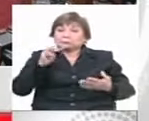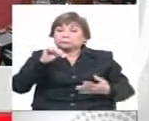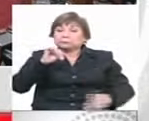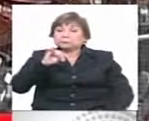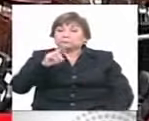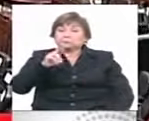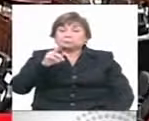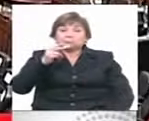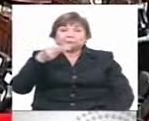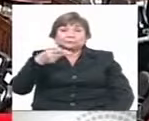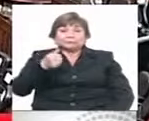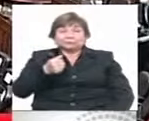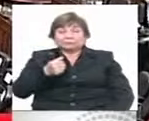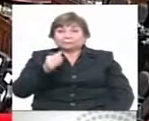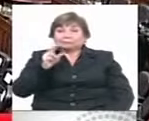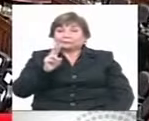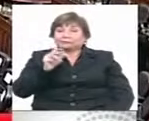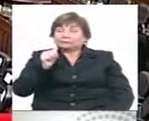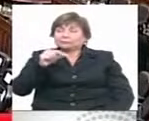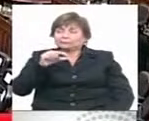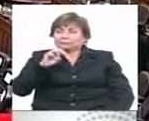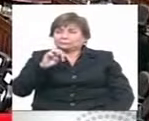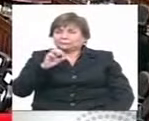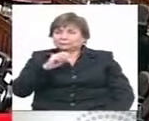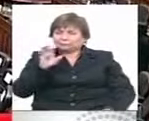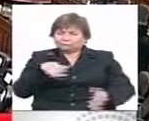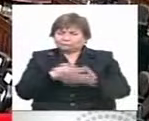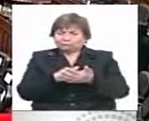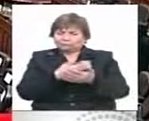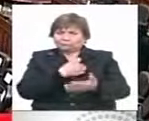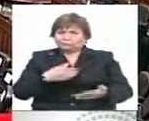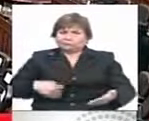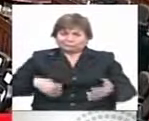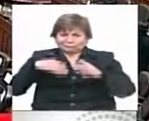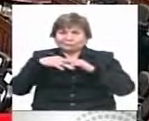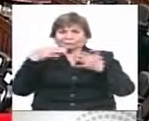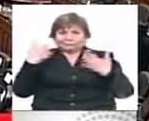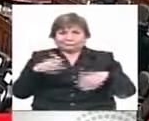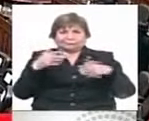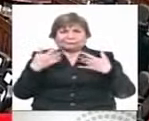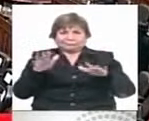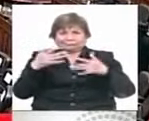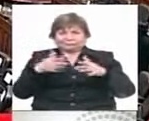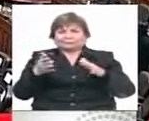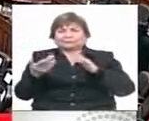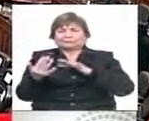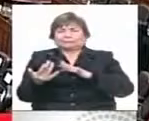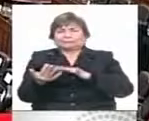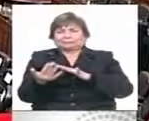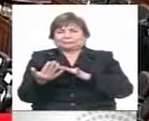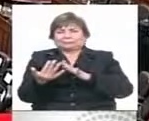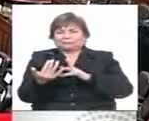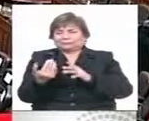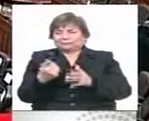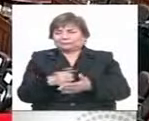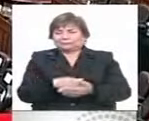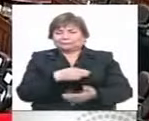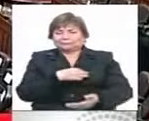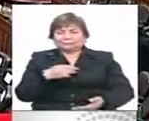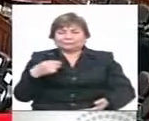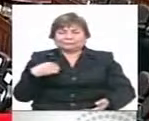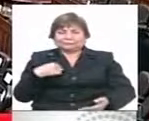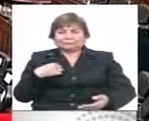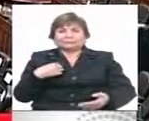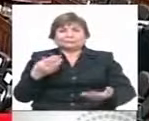Vázquez, y los demás miembros del gabinete, que ya se encuentran en la sala de embajadores y están a la espera de que un miembro de la